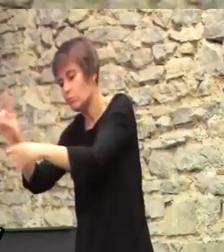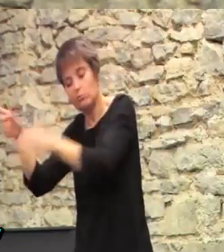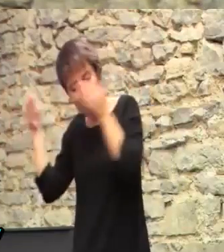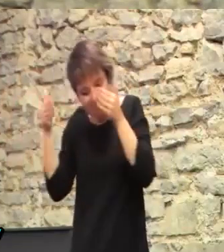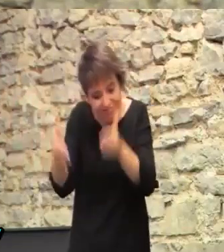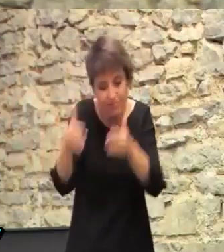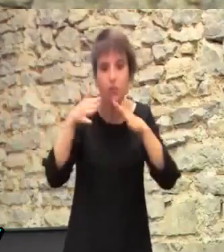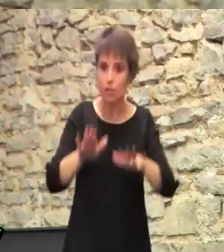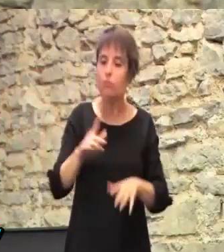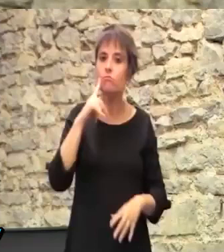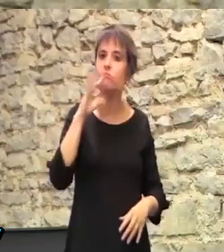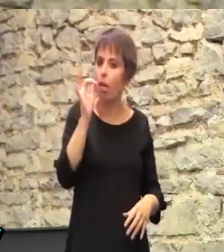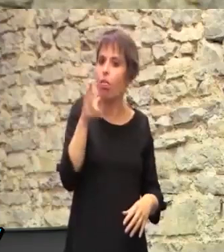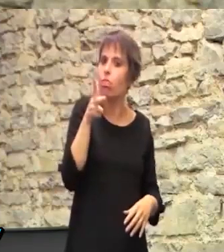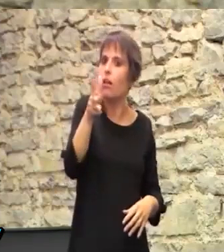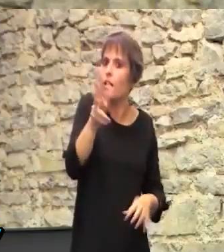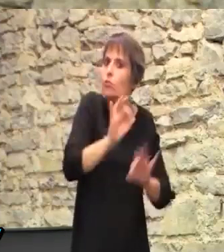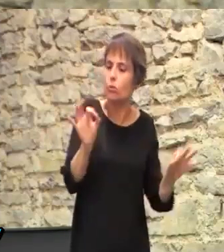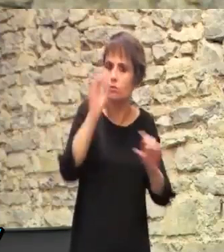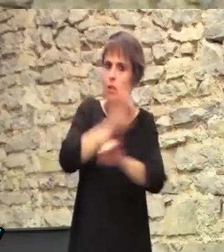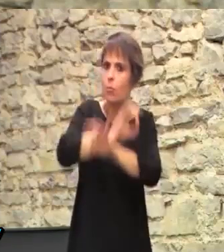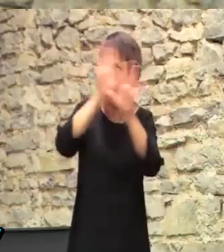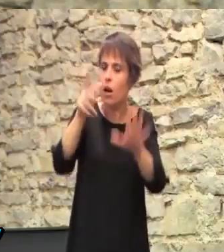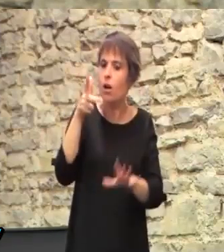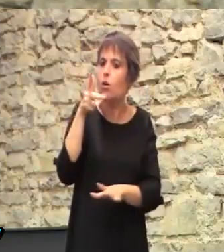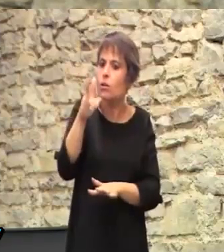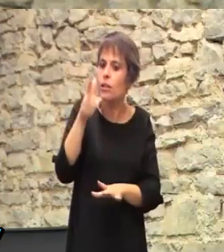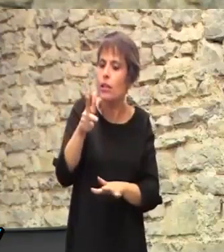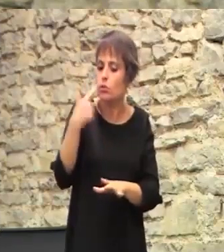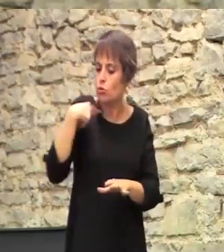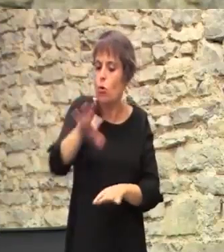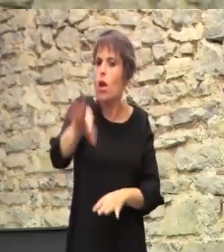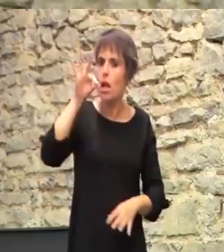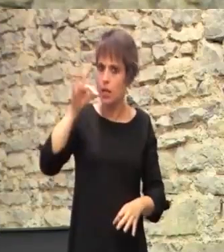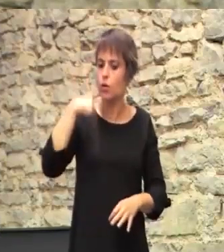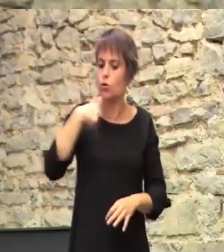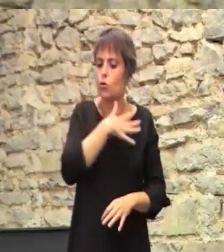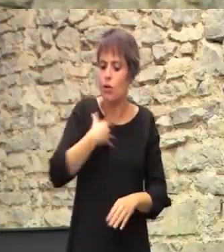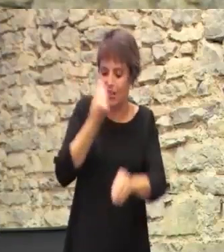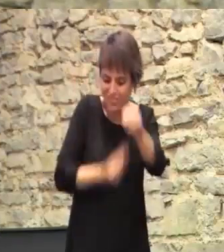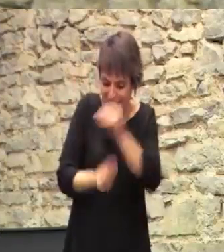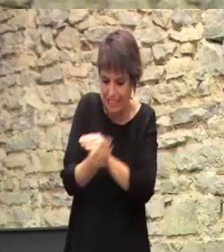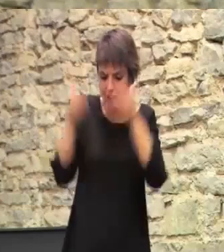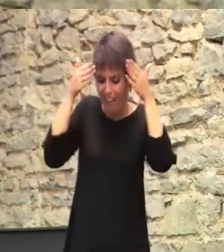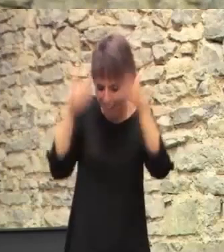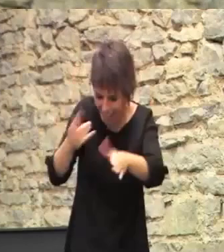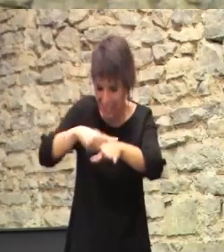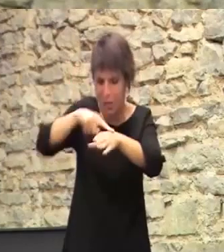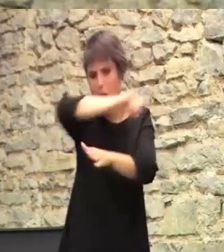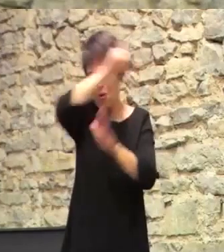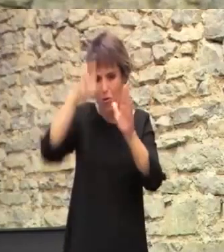y tienen todo el derecho por supuesto a lo que ella llama elección y el iii y esto consiste en